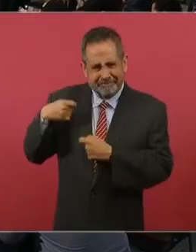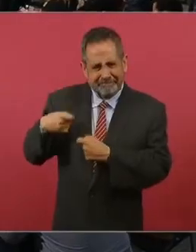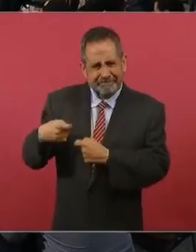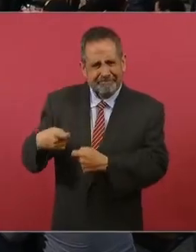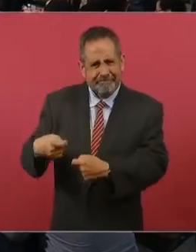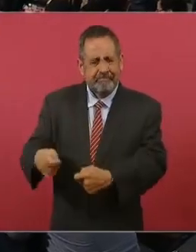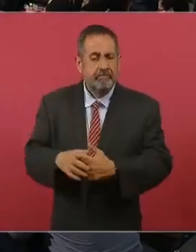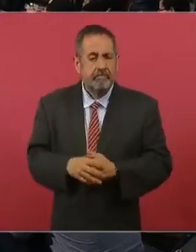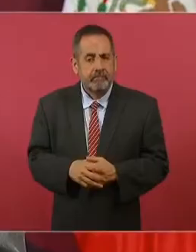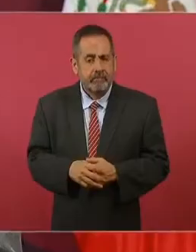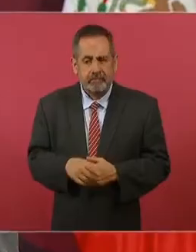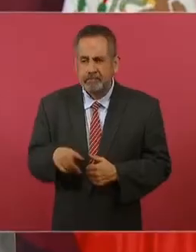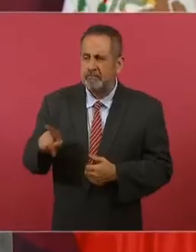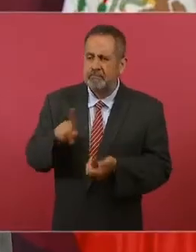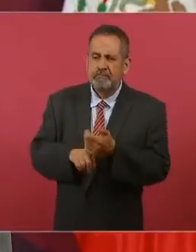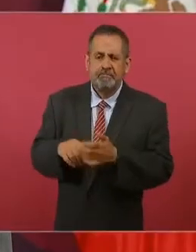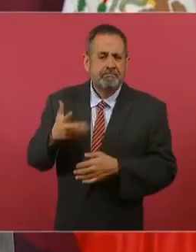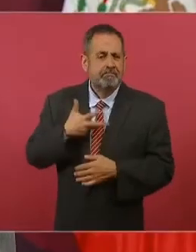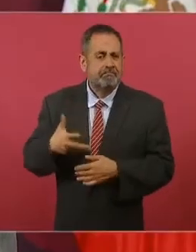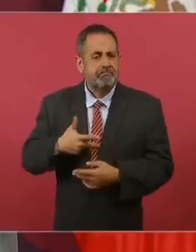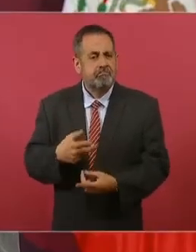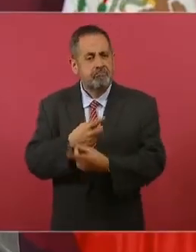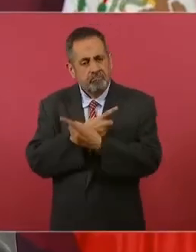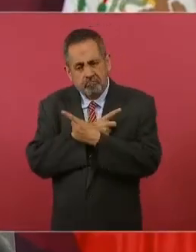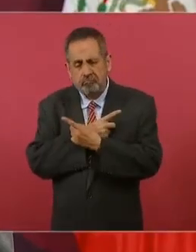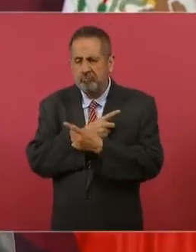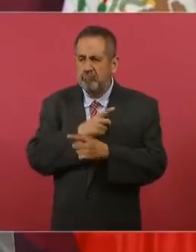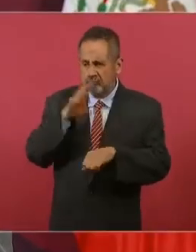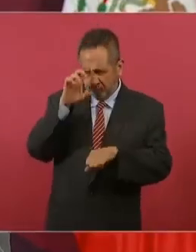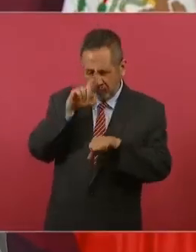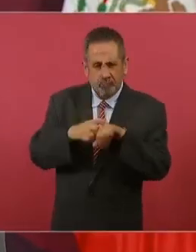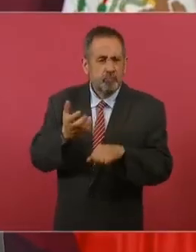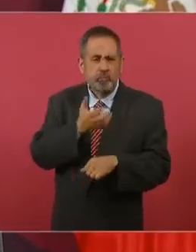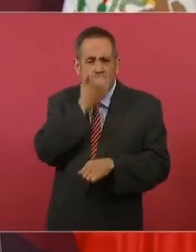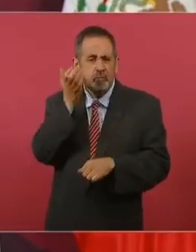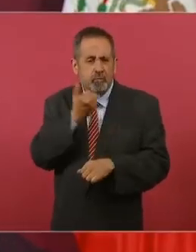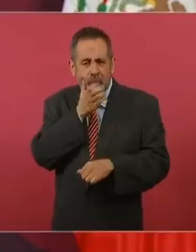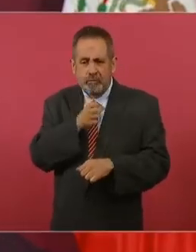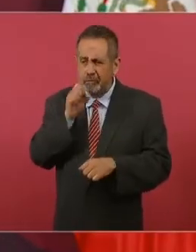esa gran reserva de valores que se tiene en México,